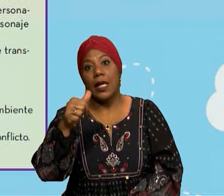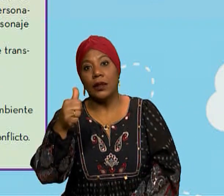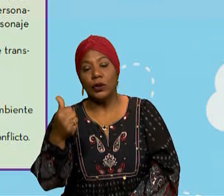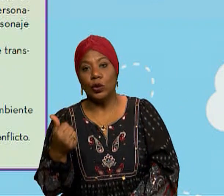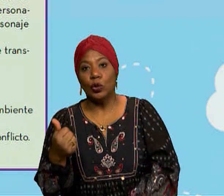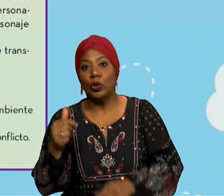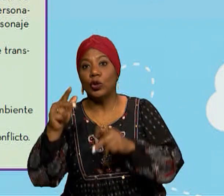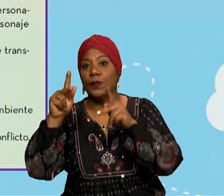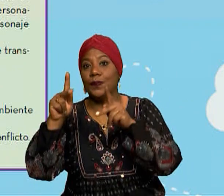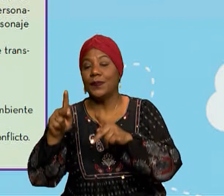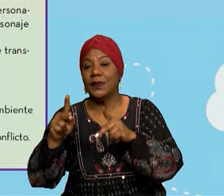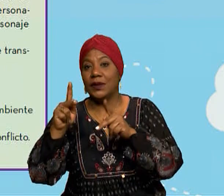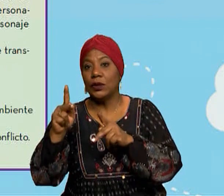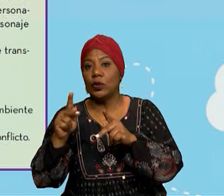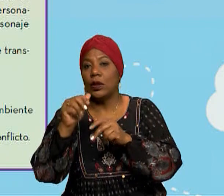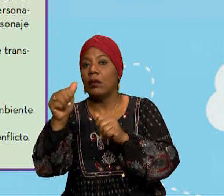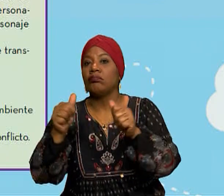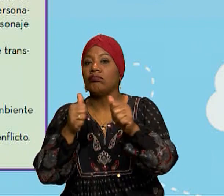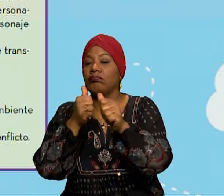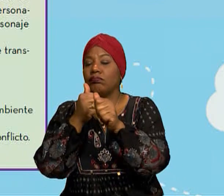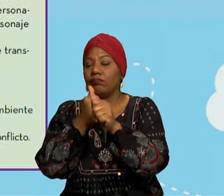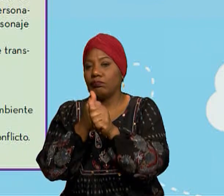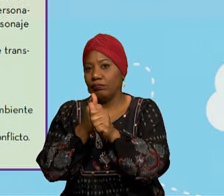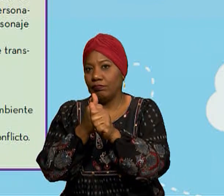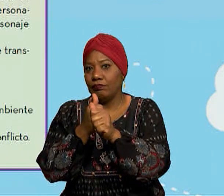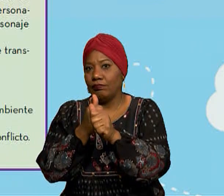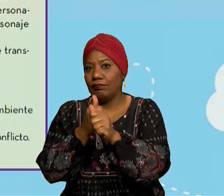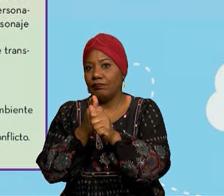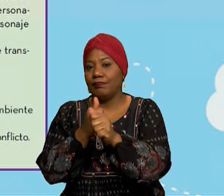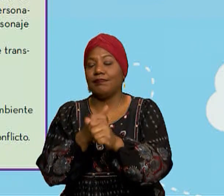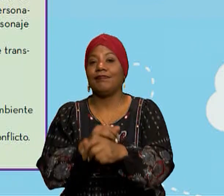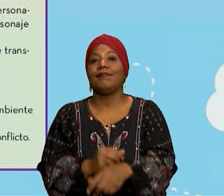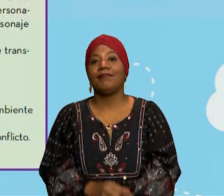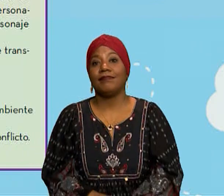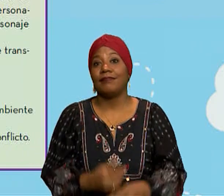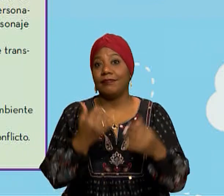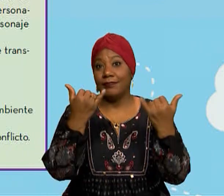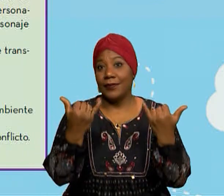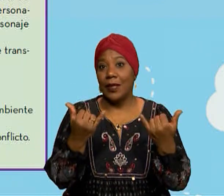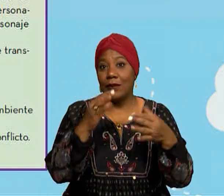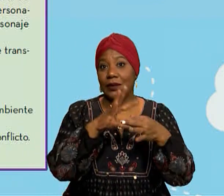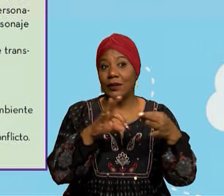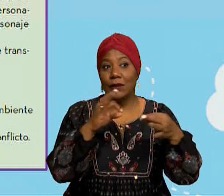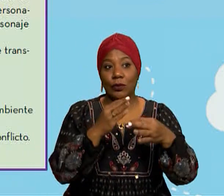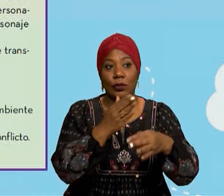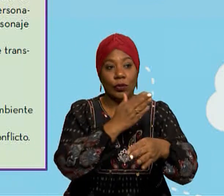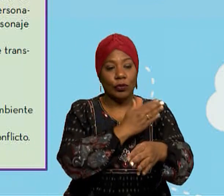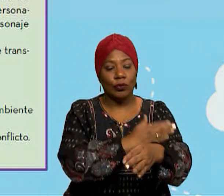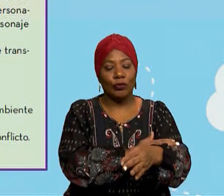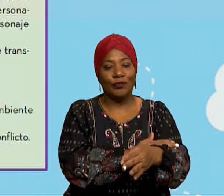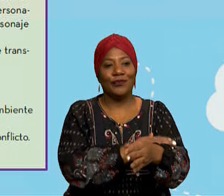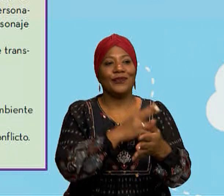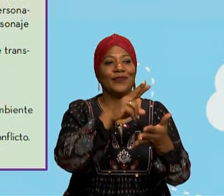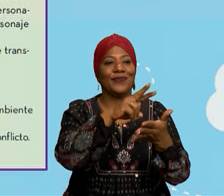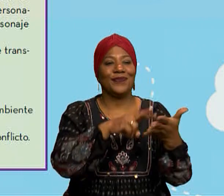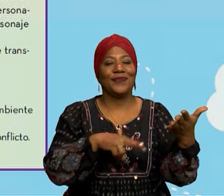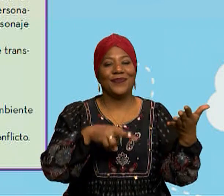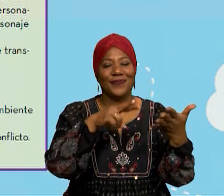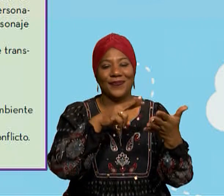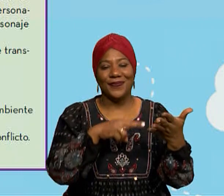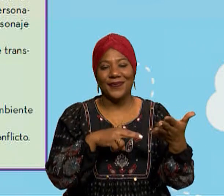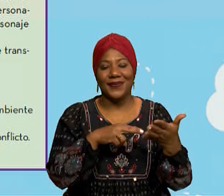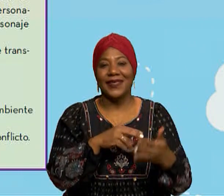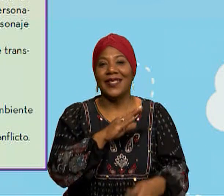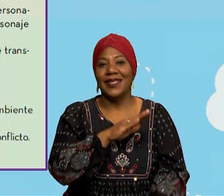principal. En el cuento del pantalón mágico, por ejemplo, tenemos que el personaje principal es